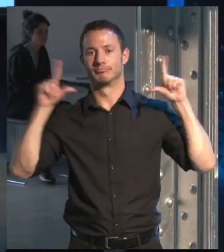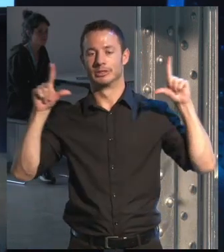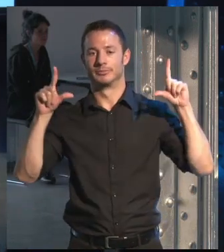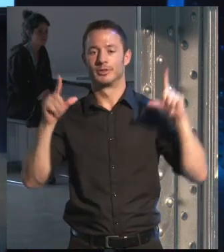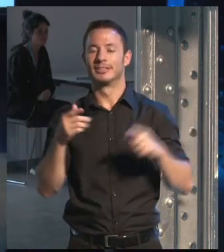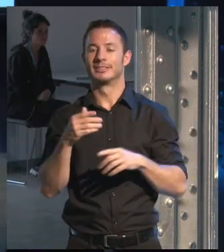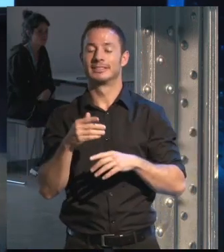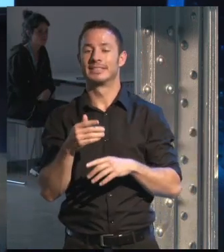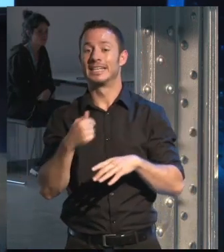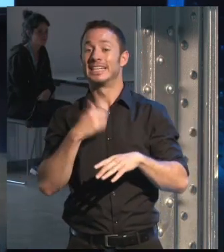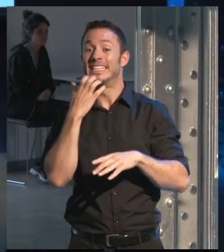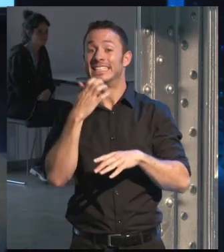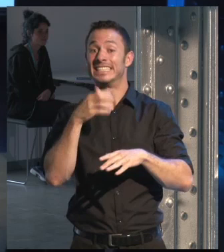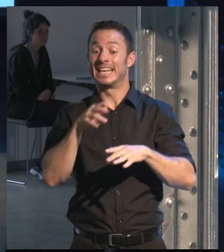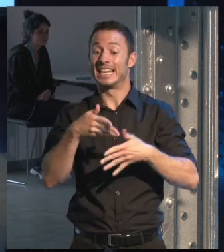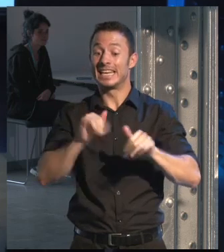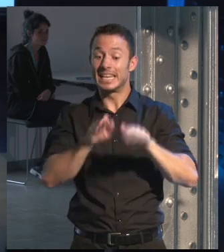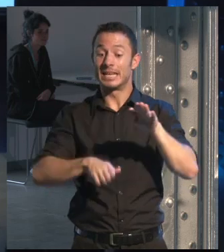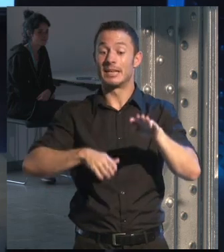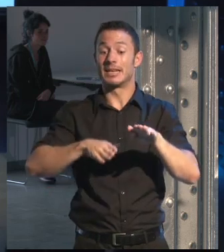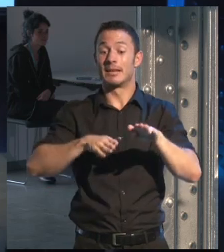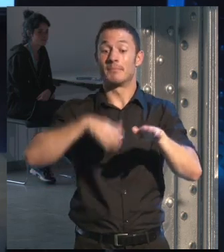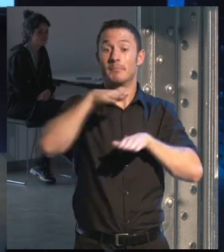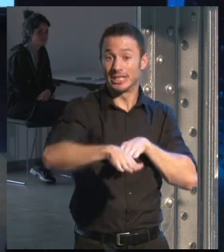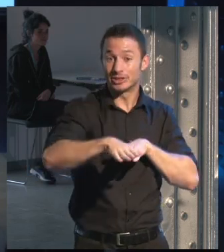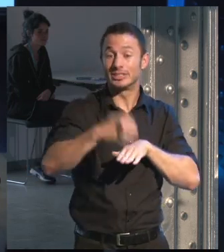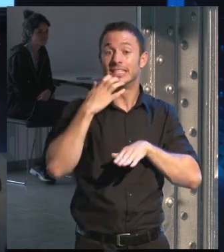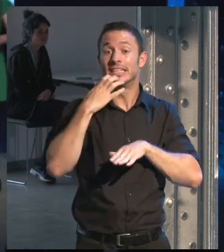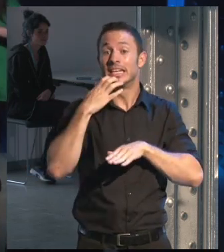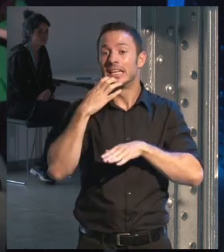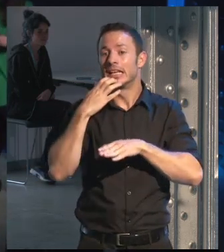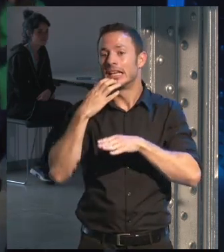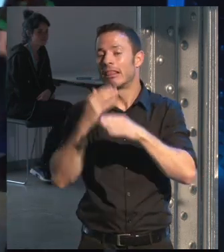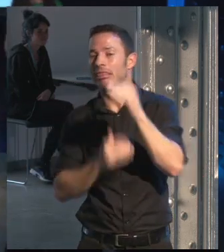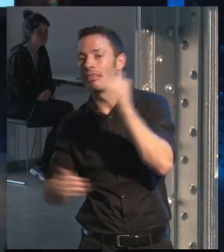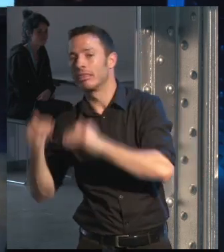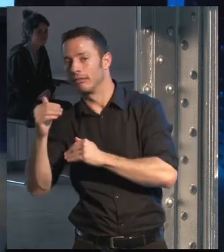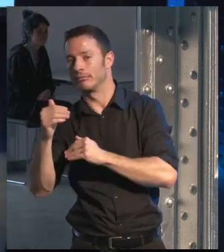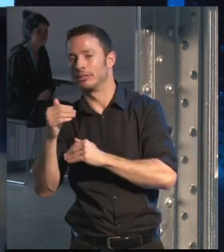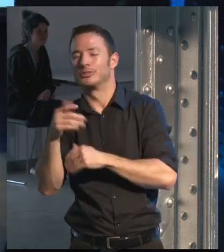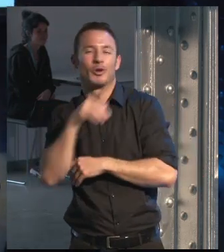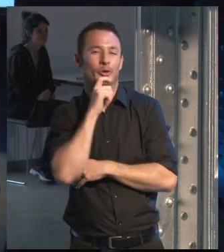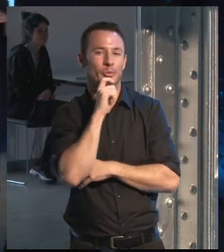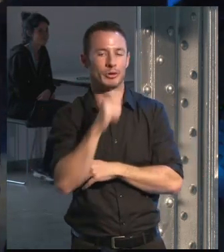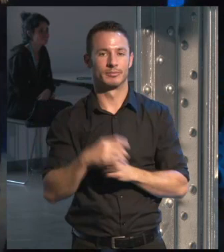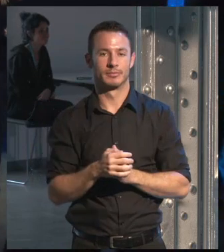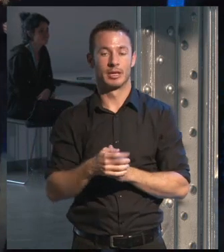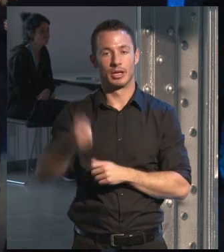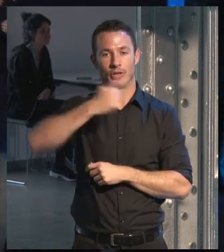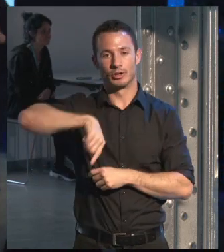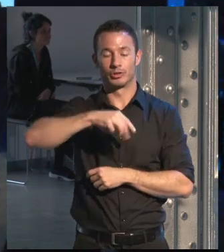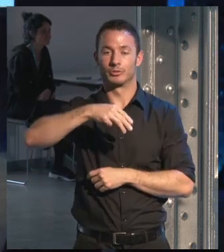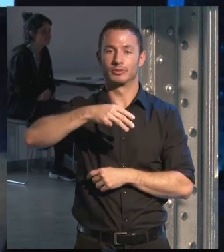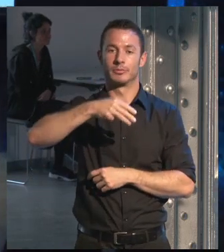ni me paso. Bueno, nosotros somos... Nos lanzan el vídeo desde arriba. Muy qué alto, te oigo. Bueno, nosotros somos